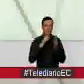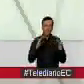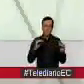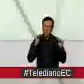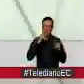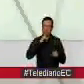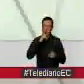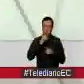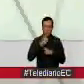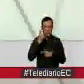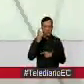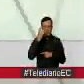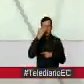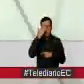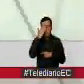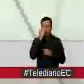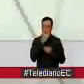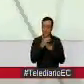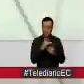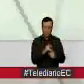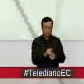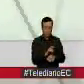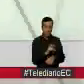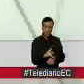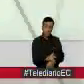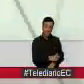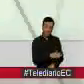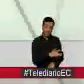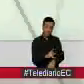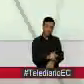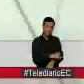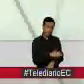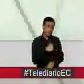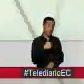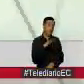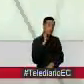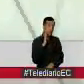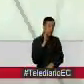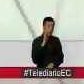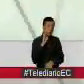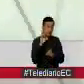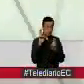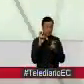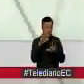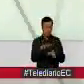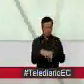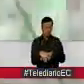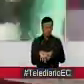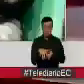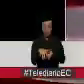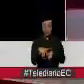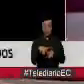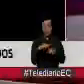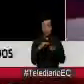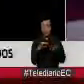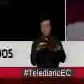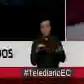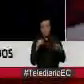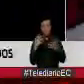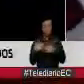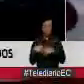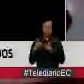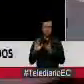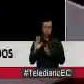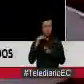altura. Evidentemente hay que tomar las sensibilidades que puedan existir, sobre todo en sectores agrícolas, no veo sensibilidades en sectores